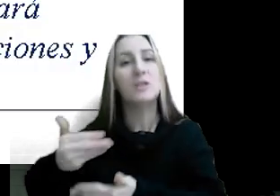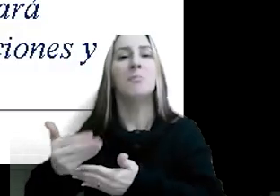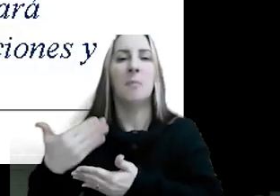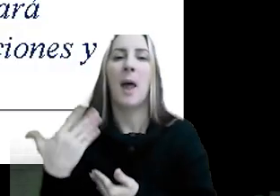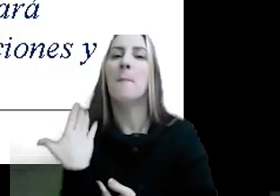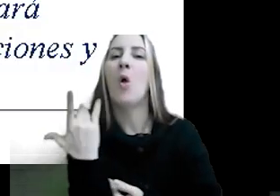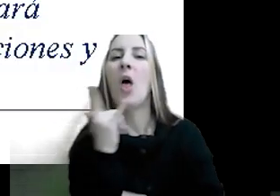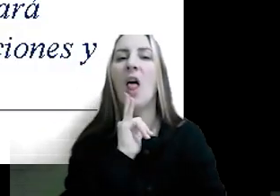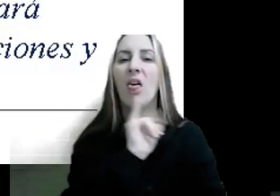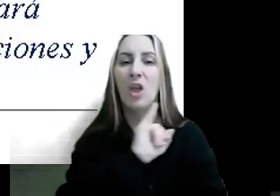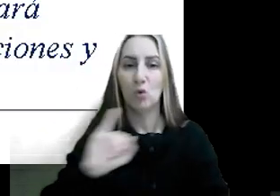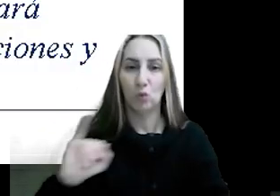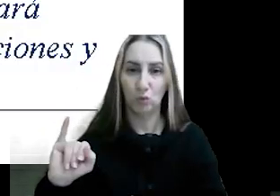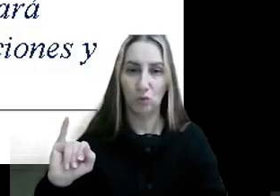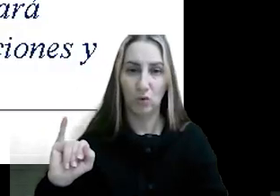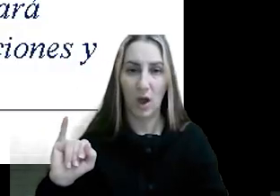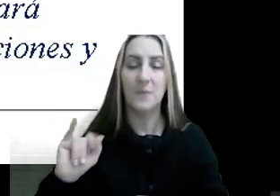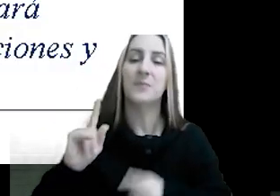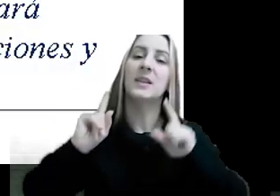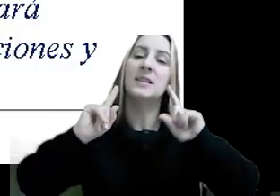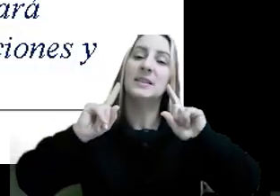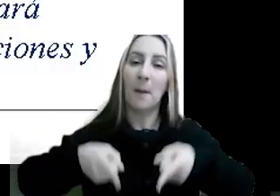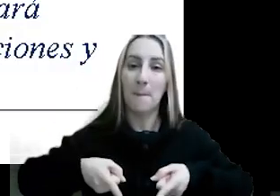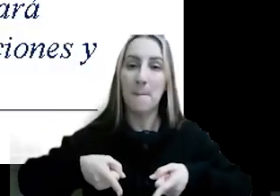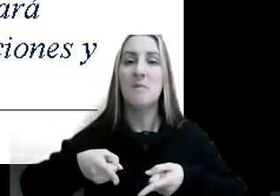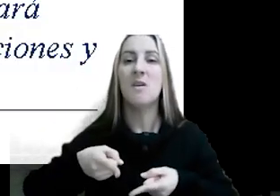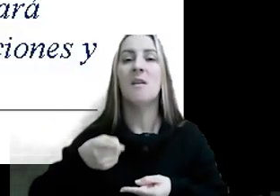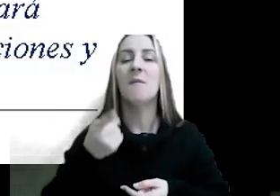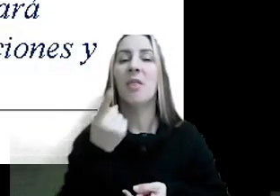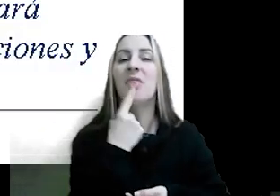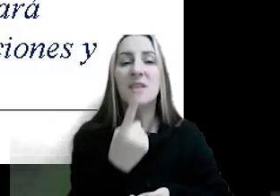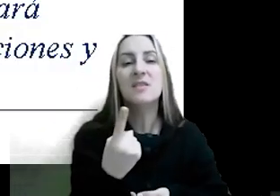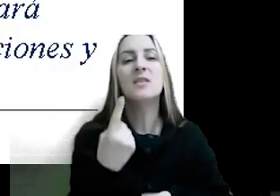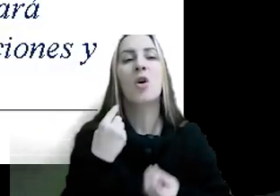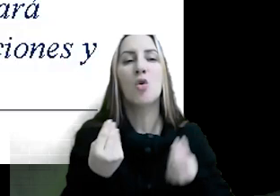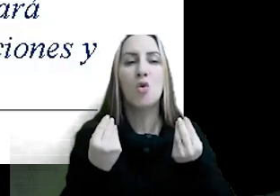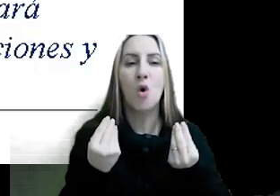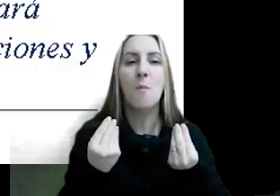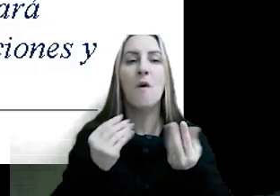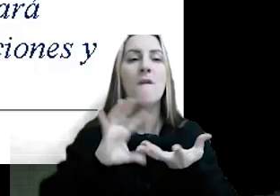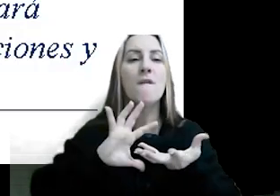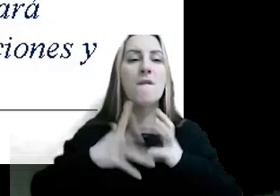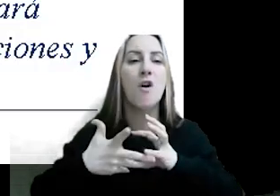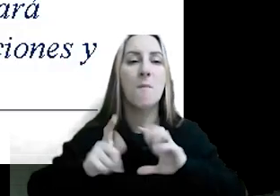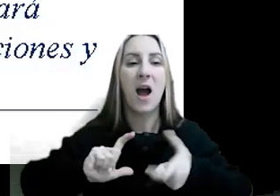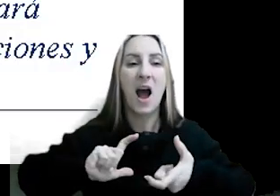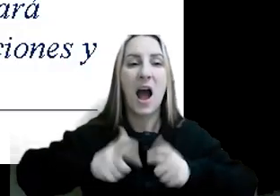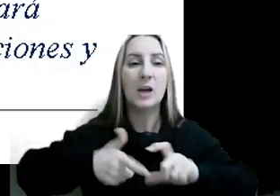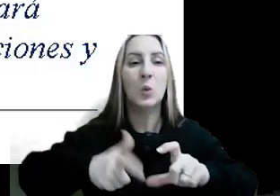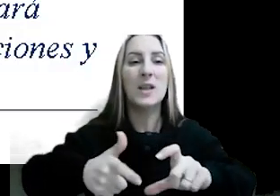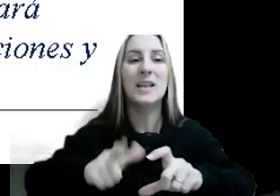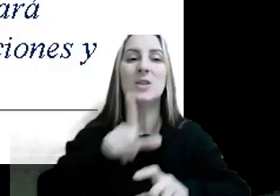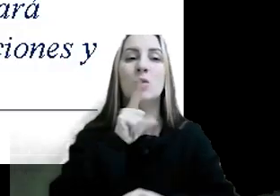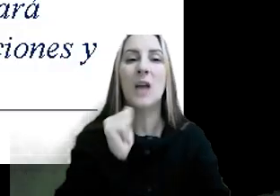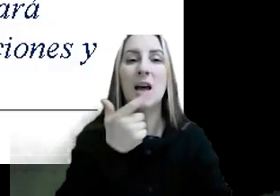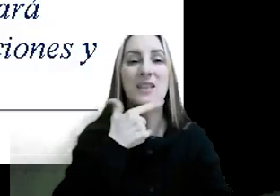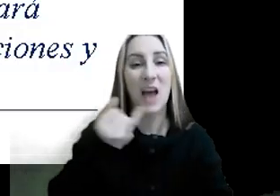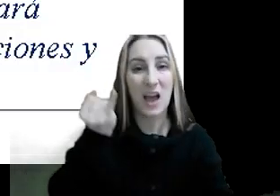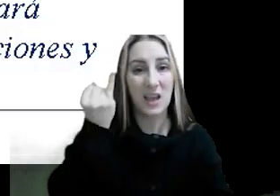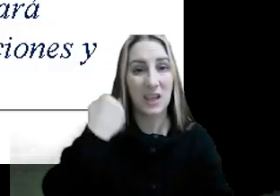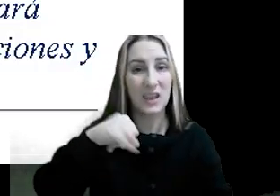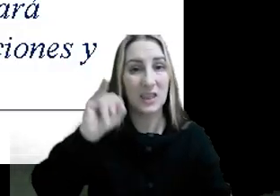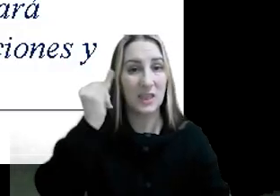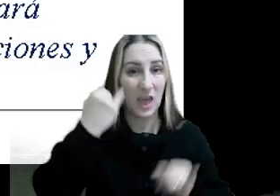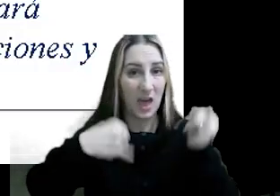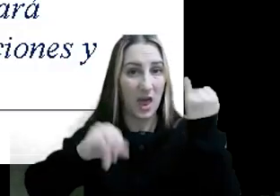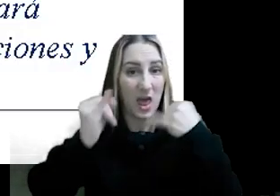denunciar, y además establece cómo se va a actualizar la tasa de interés que financiará este